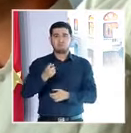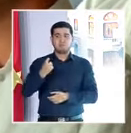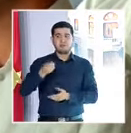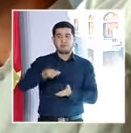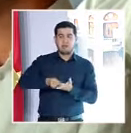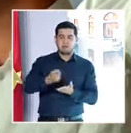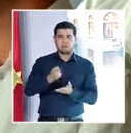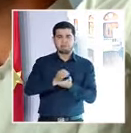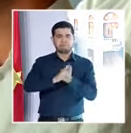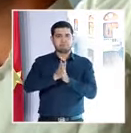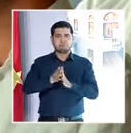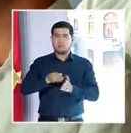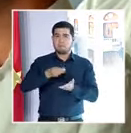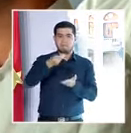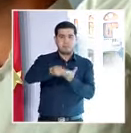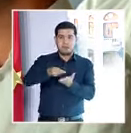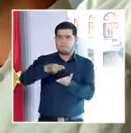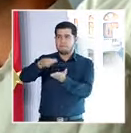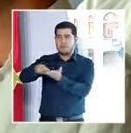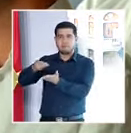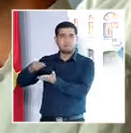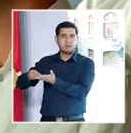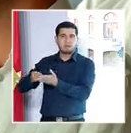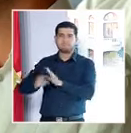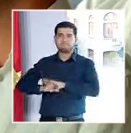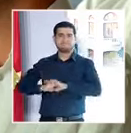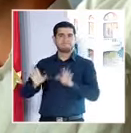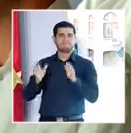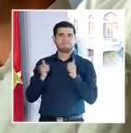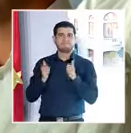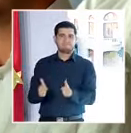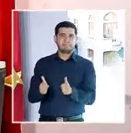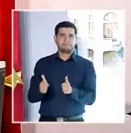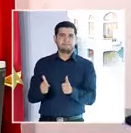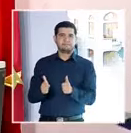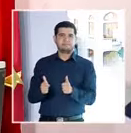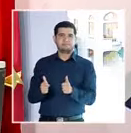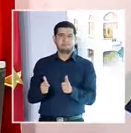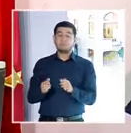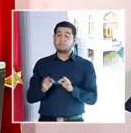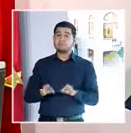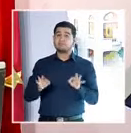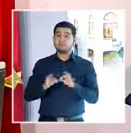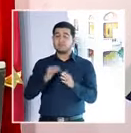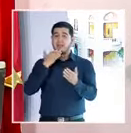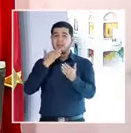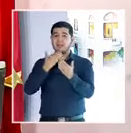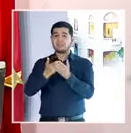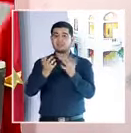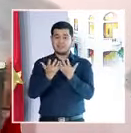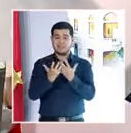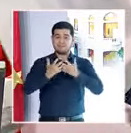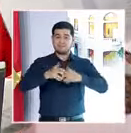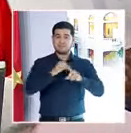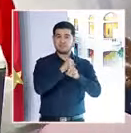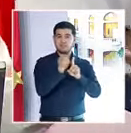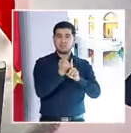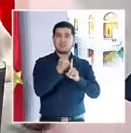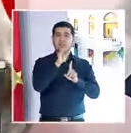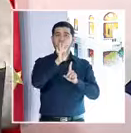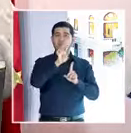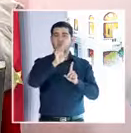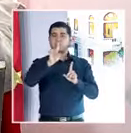por ende a los prestadores, pero de manera especial a las empresas sociales del Estado, por valor de 91.980